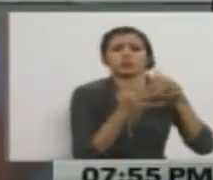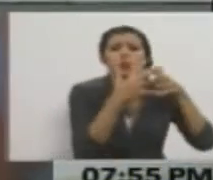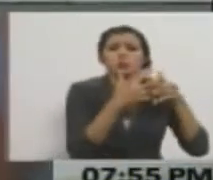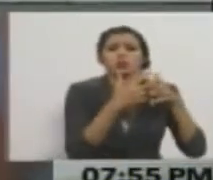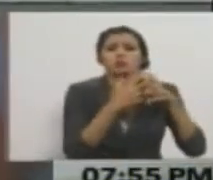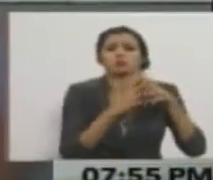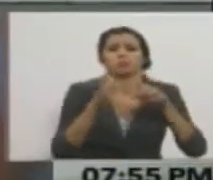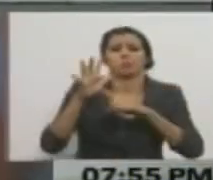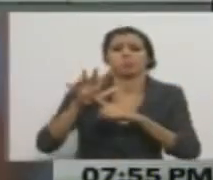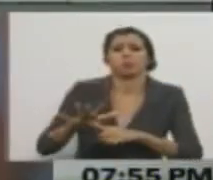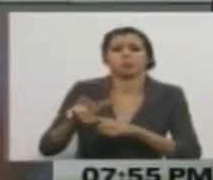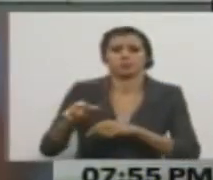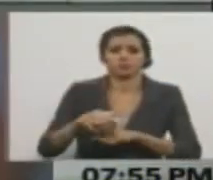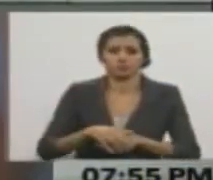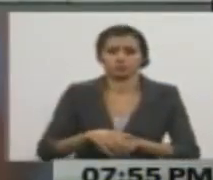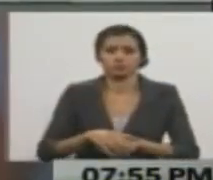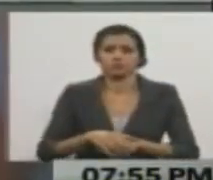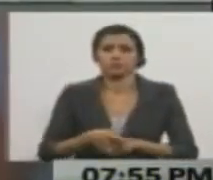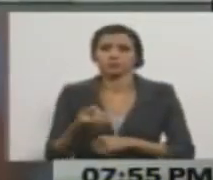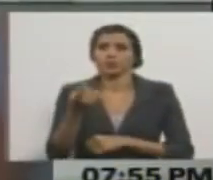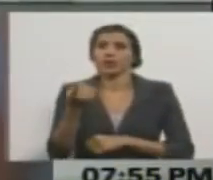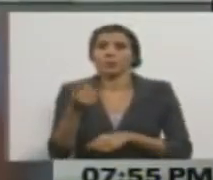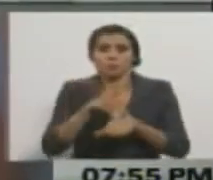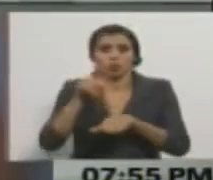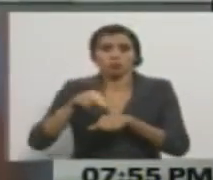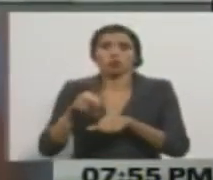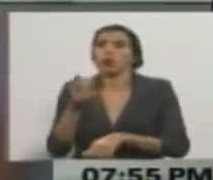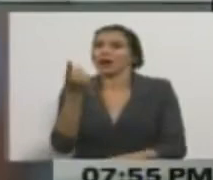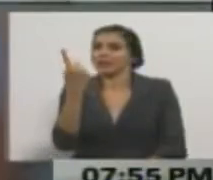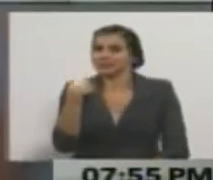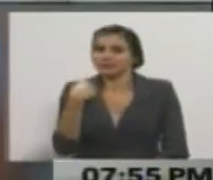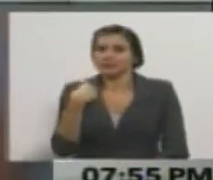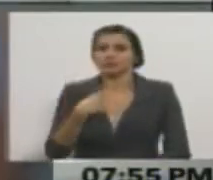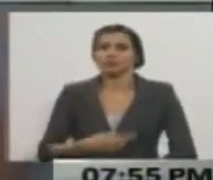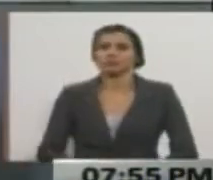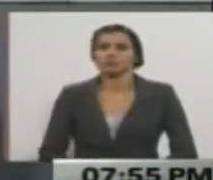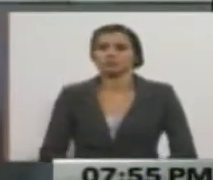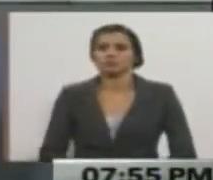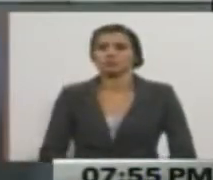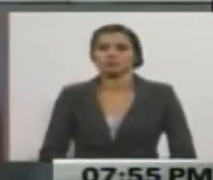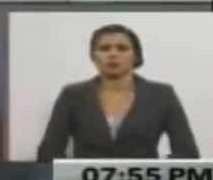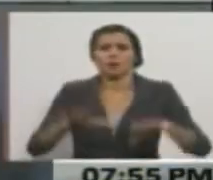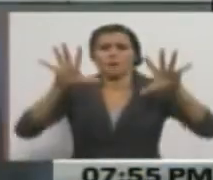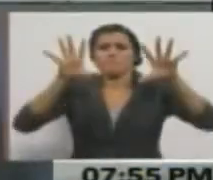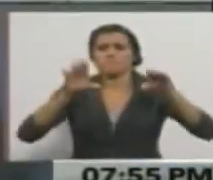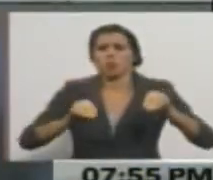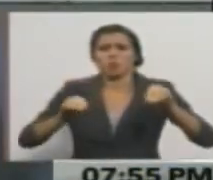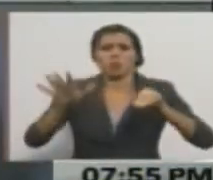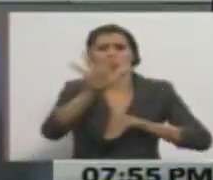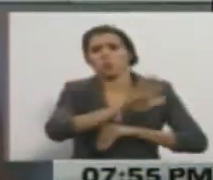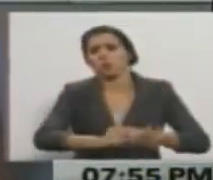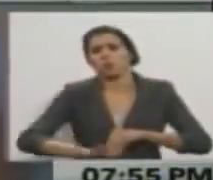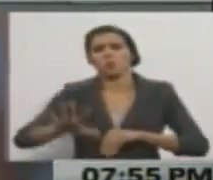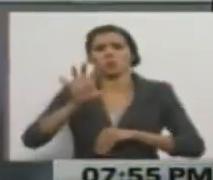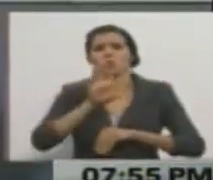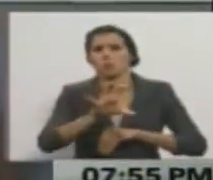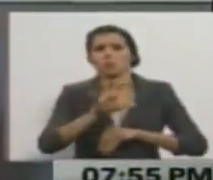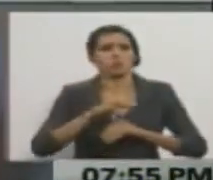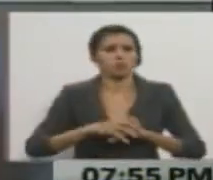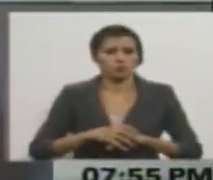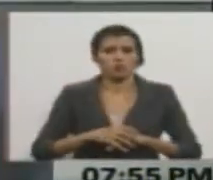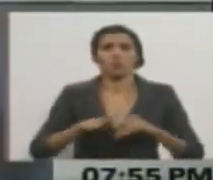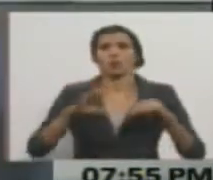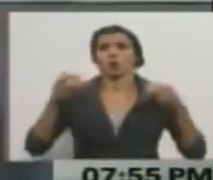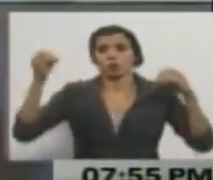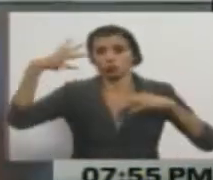En Puerto Rico, ayer, hubo un apagón nacional. Apagón